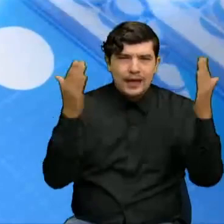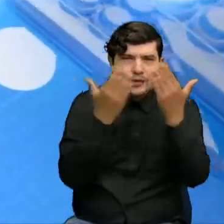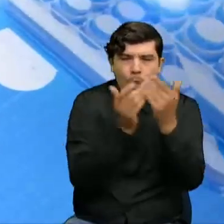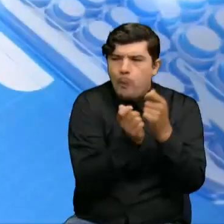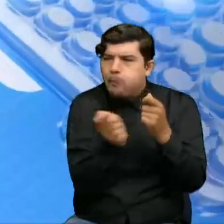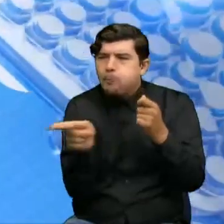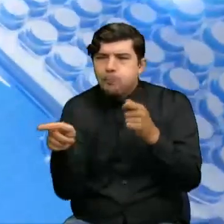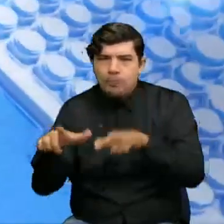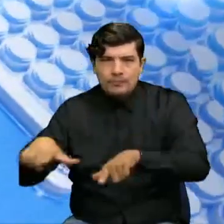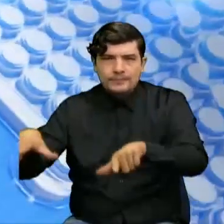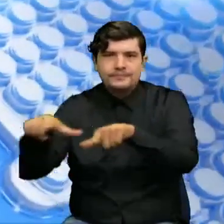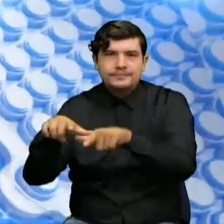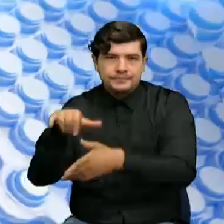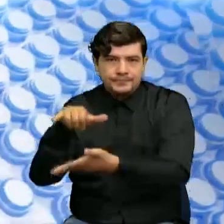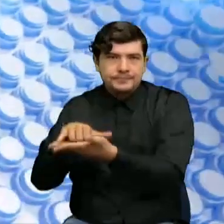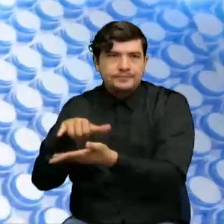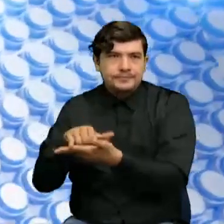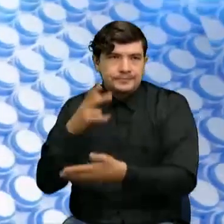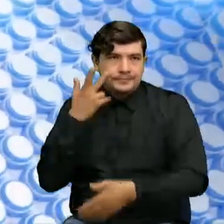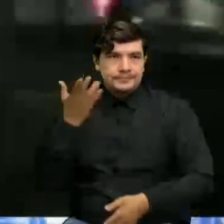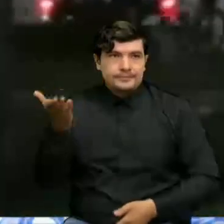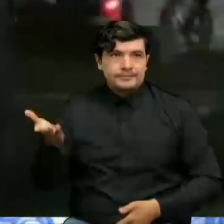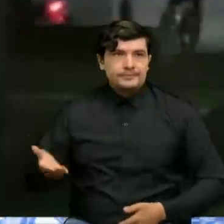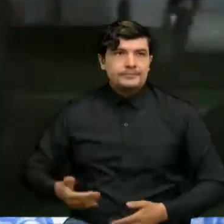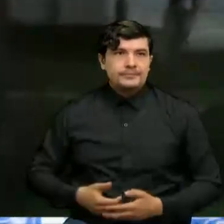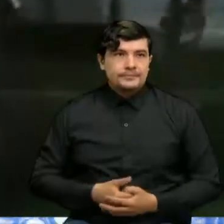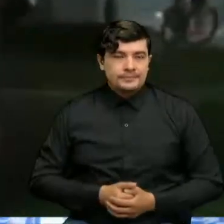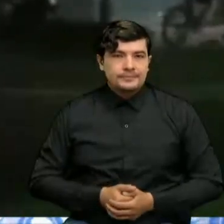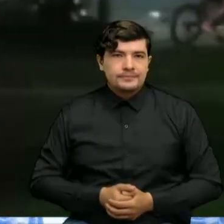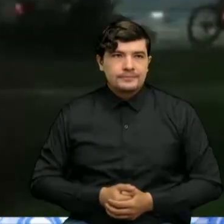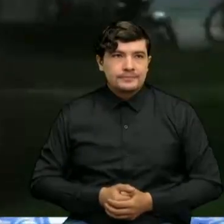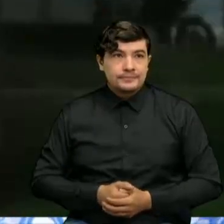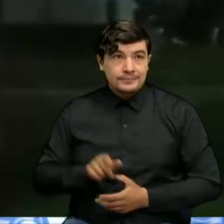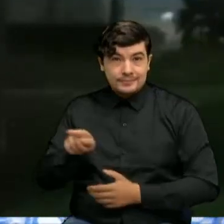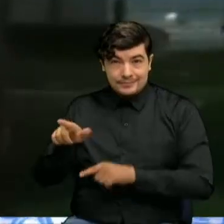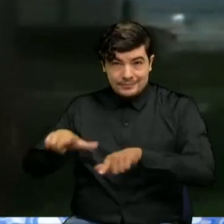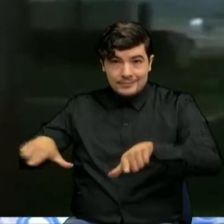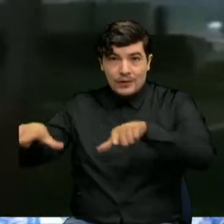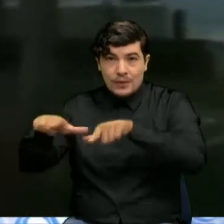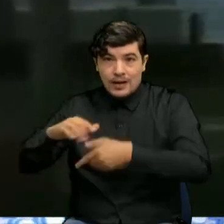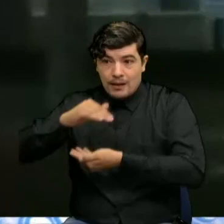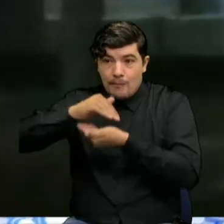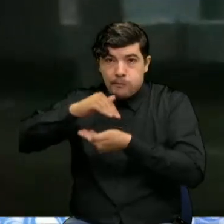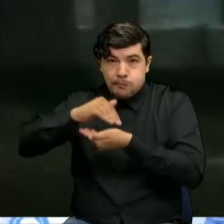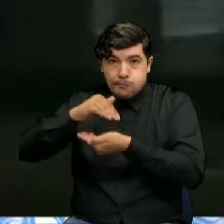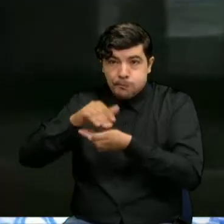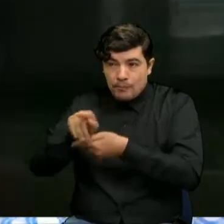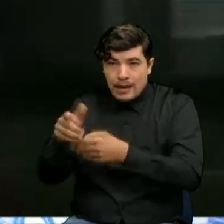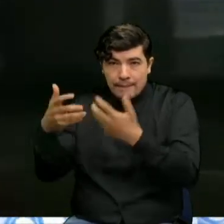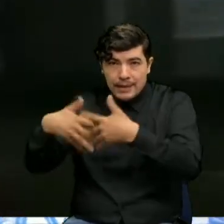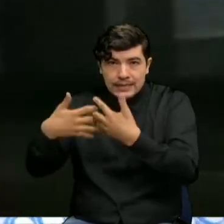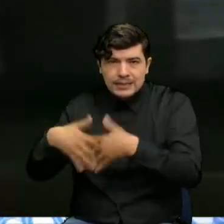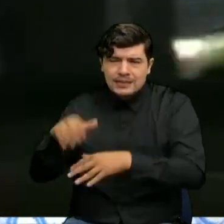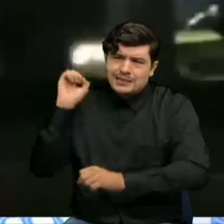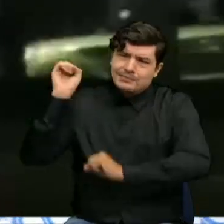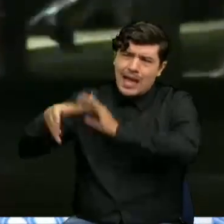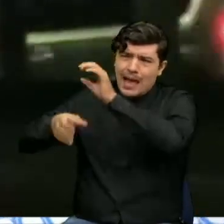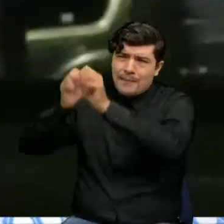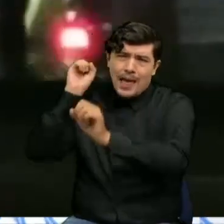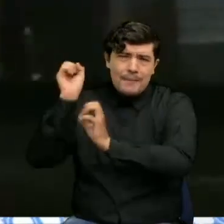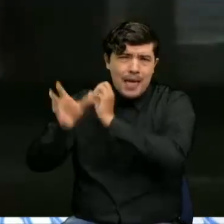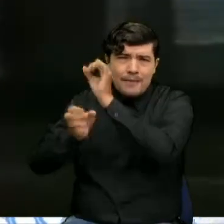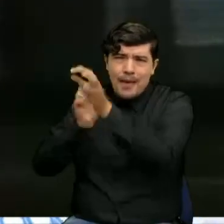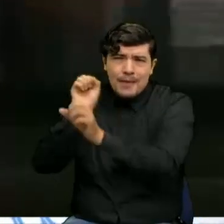se concentraron en la glorieta del estadio Alfonso López. Allí este centro de mensajería fue atacado junto al cajero